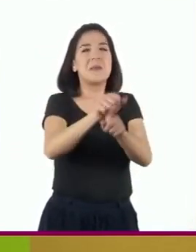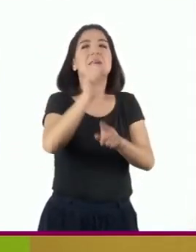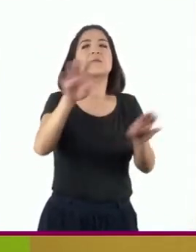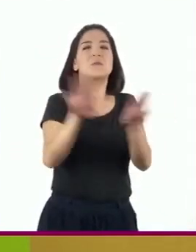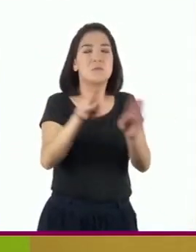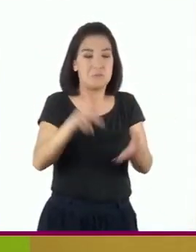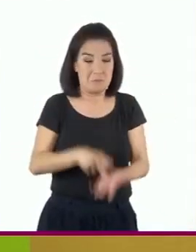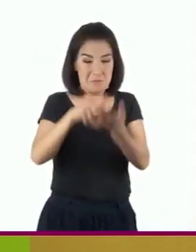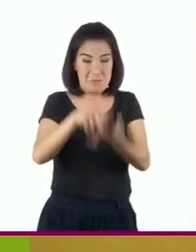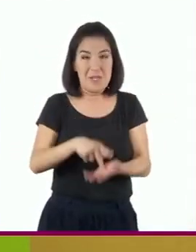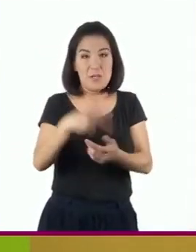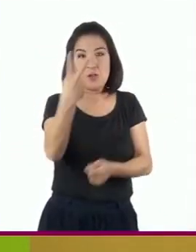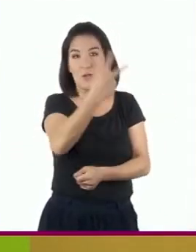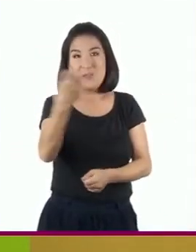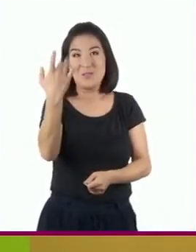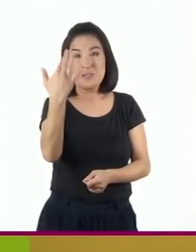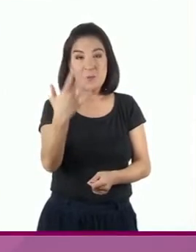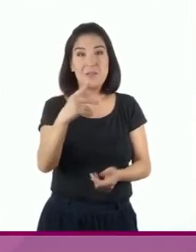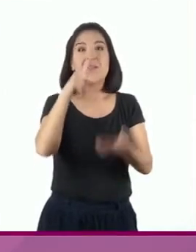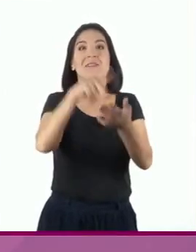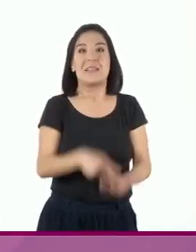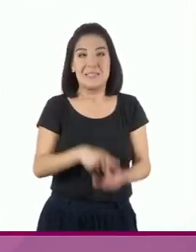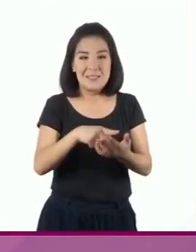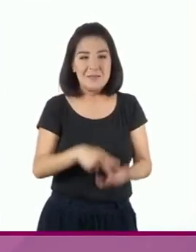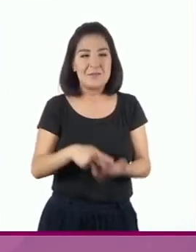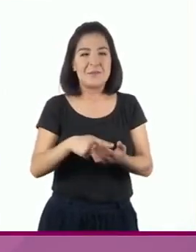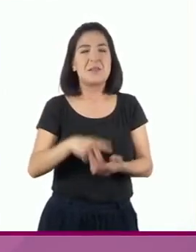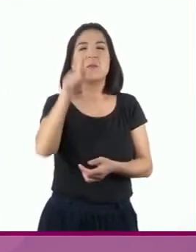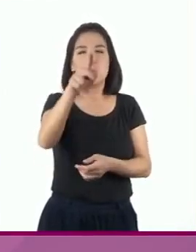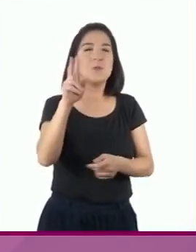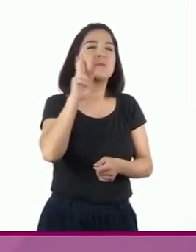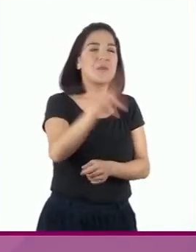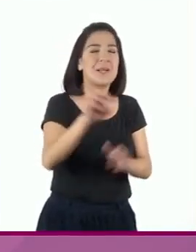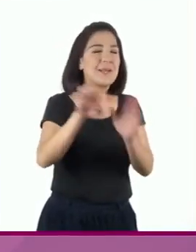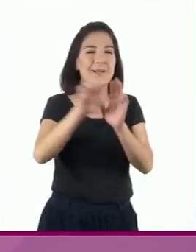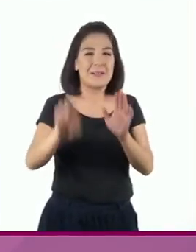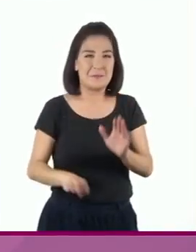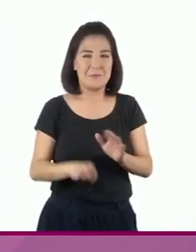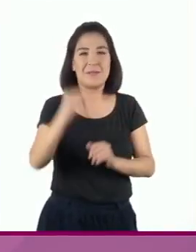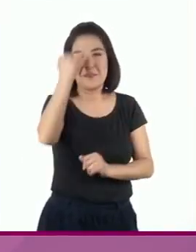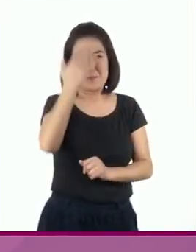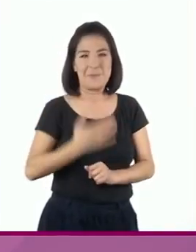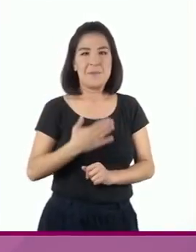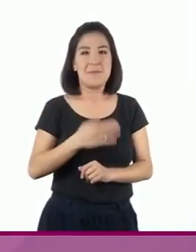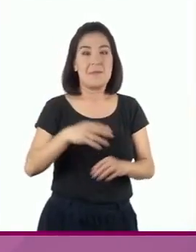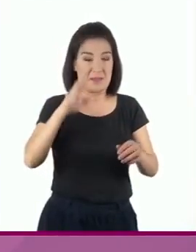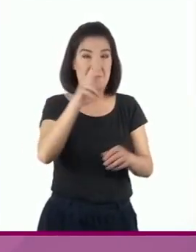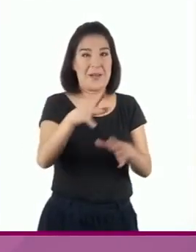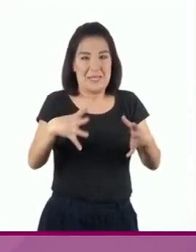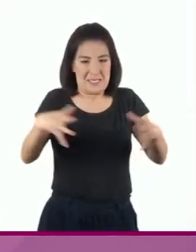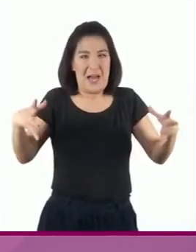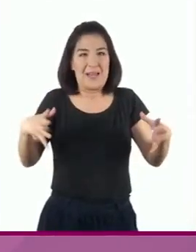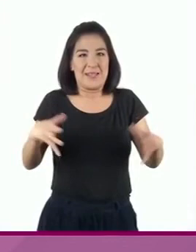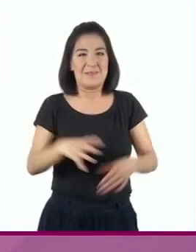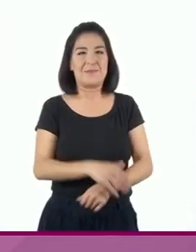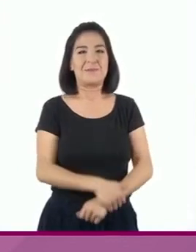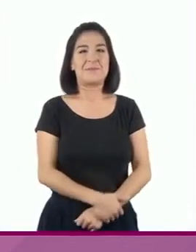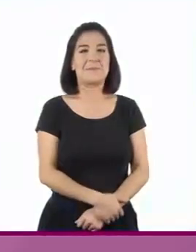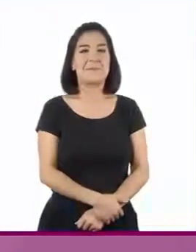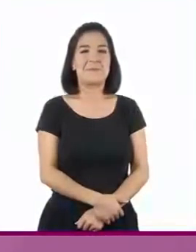longeva llegó a vivir 175 años. ¿Lo pueden imaginar? Casi 2 siglos.